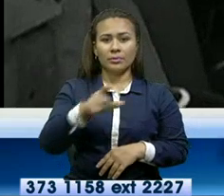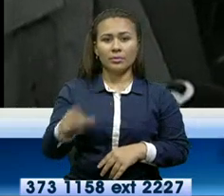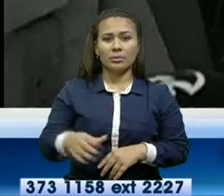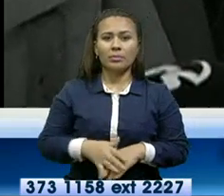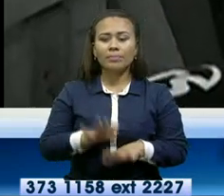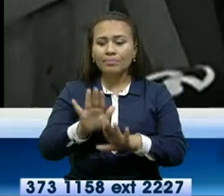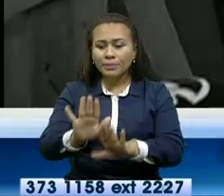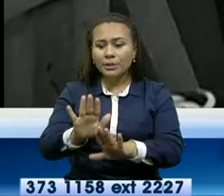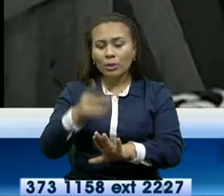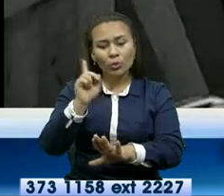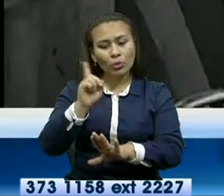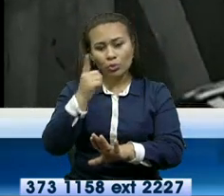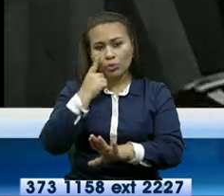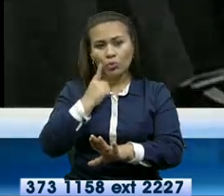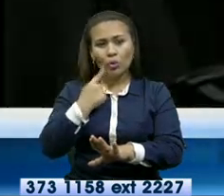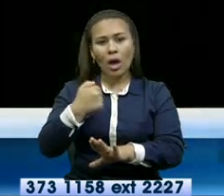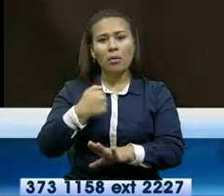A ver.